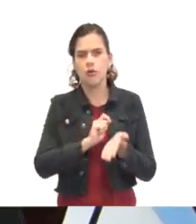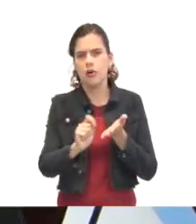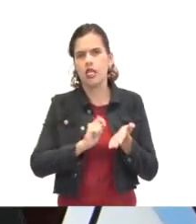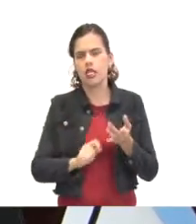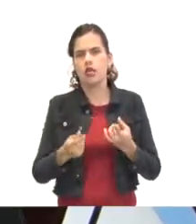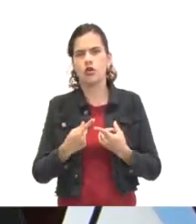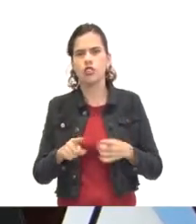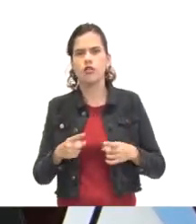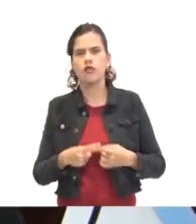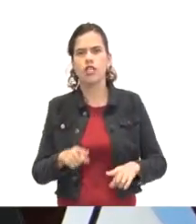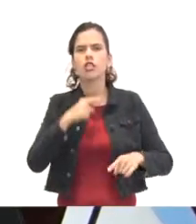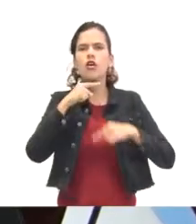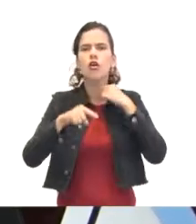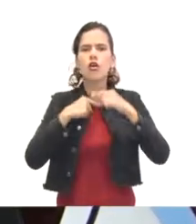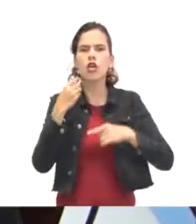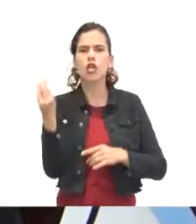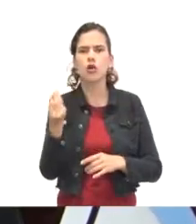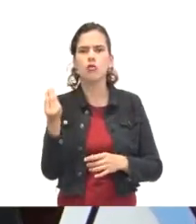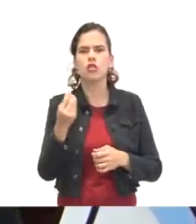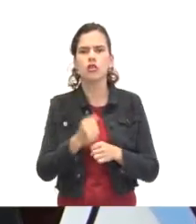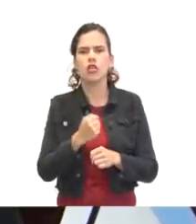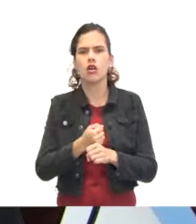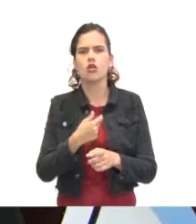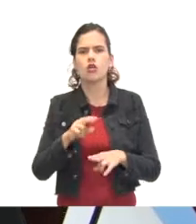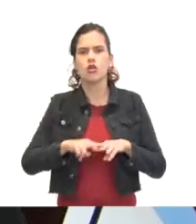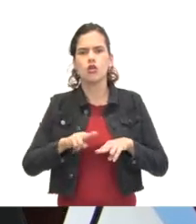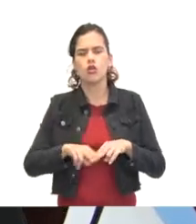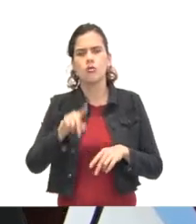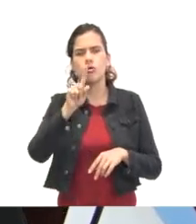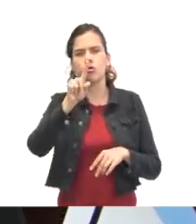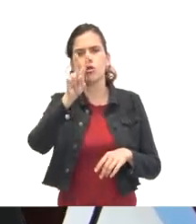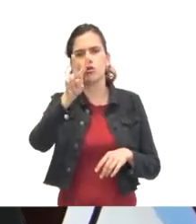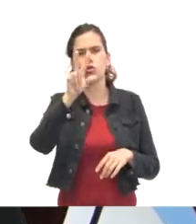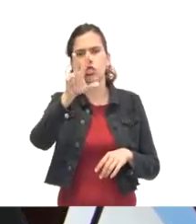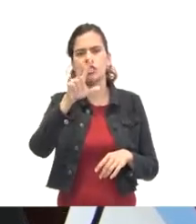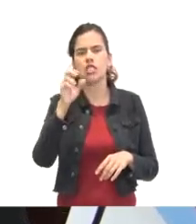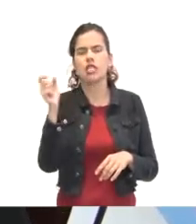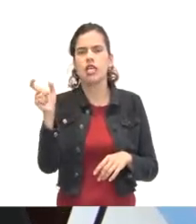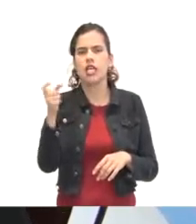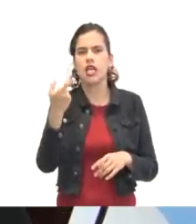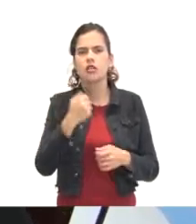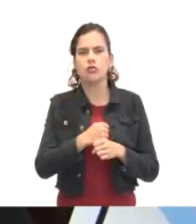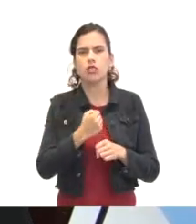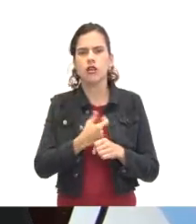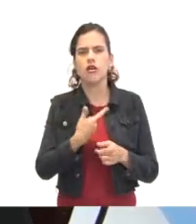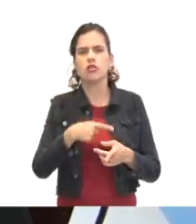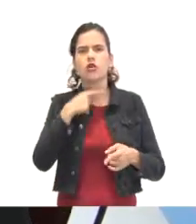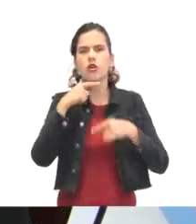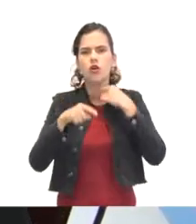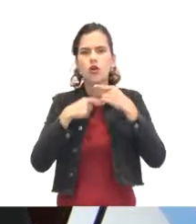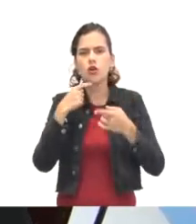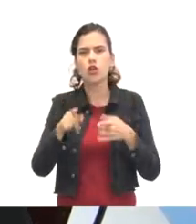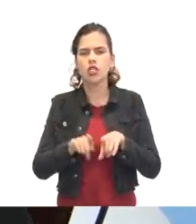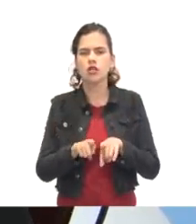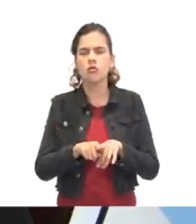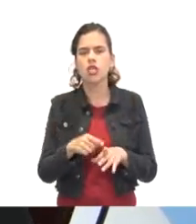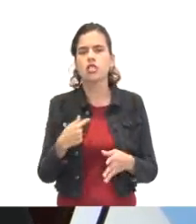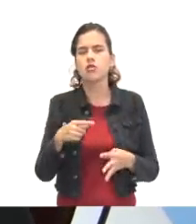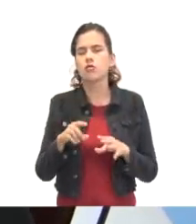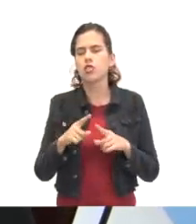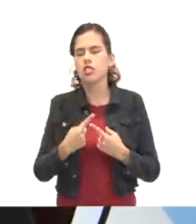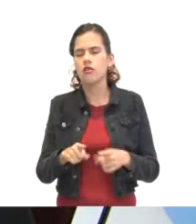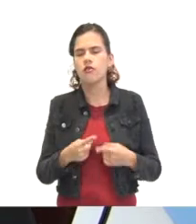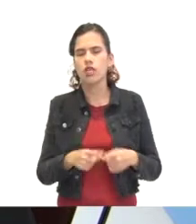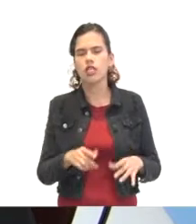Entonces ahí trabajamos, como estamos trabajando con niños de primero, segundo y tercer grado, ahí también trabajamos los colores, identificación, y así una infinidad de